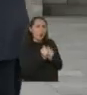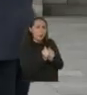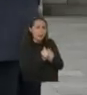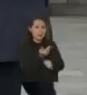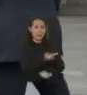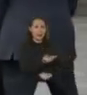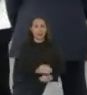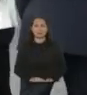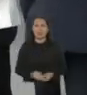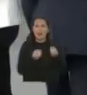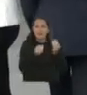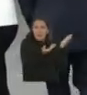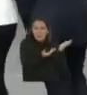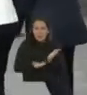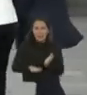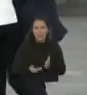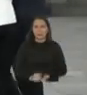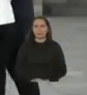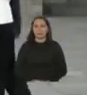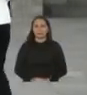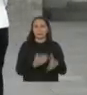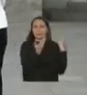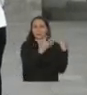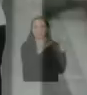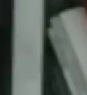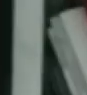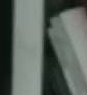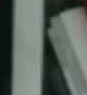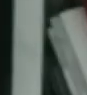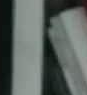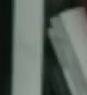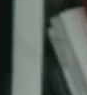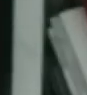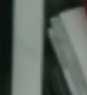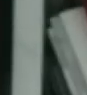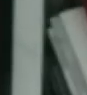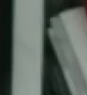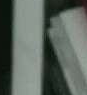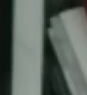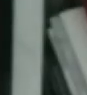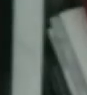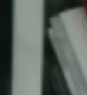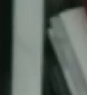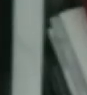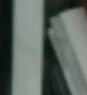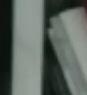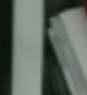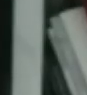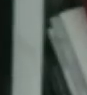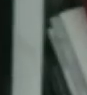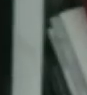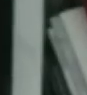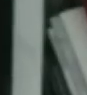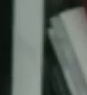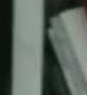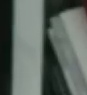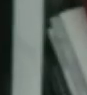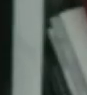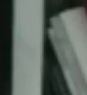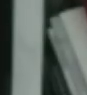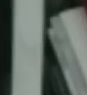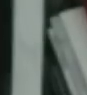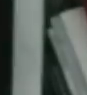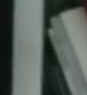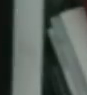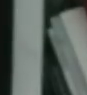lo dije toda la campaña. Creo que el marco institucional de la constitución del 80 no nos permite arreglar nuestros conflictos políticos ni defender los temas de futuro, como